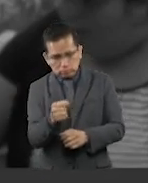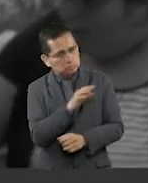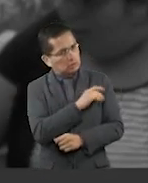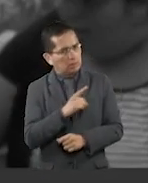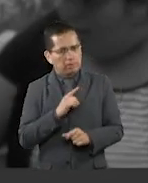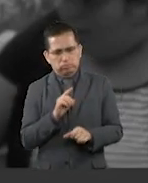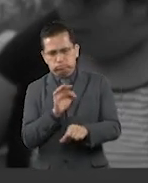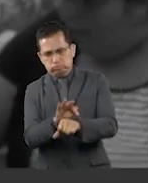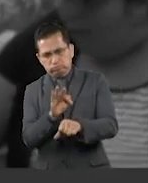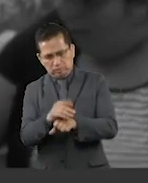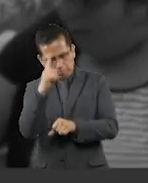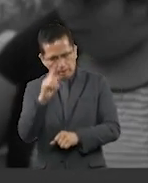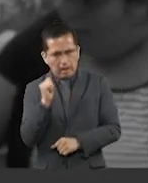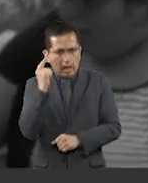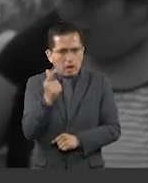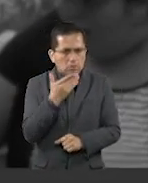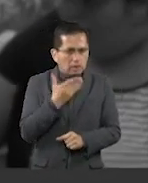solución duradera